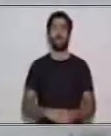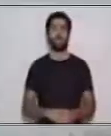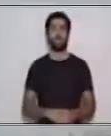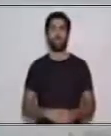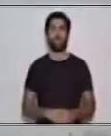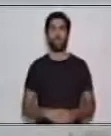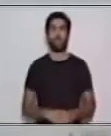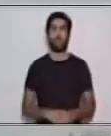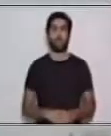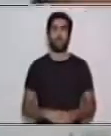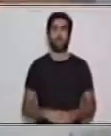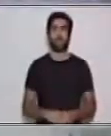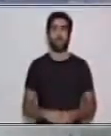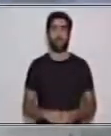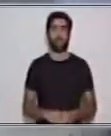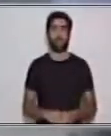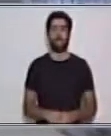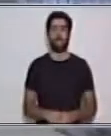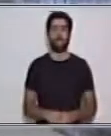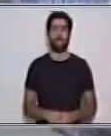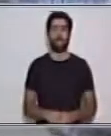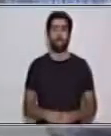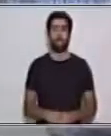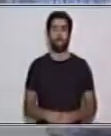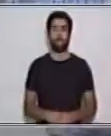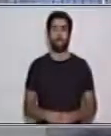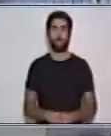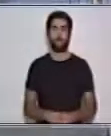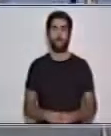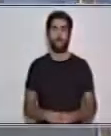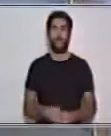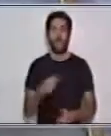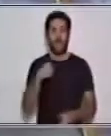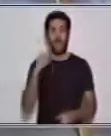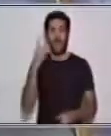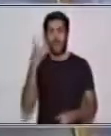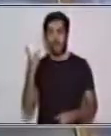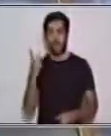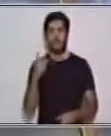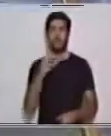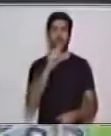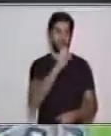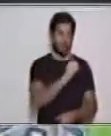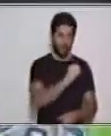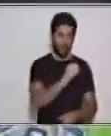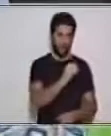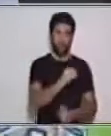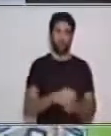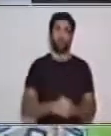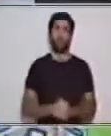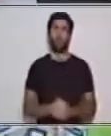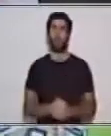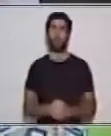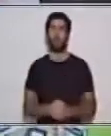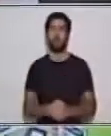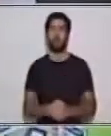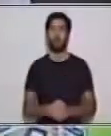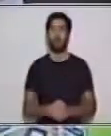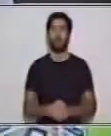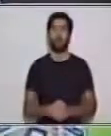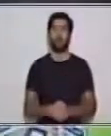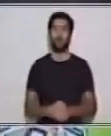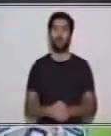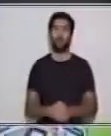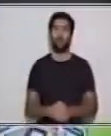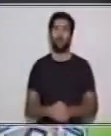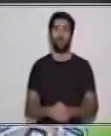para colocar el número de hermanos. Yo veo que aquí tenemos 0 hermanos, que ahí lo estoy